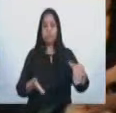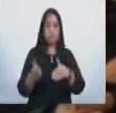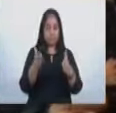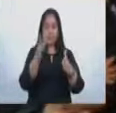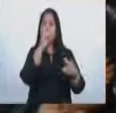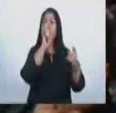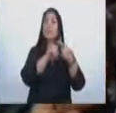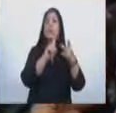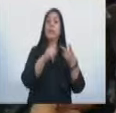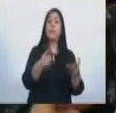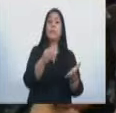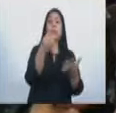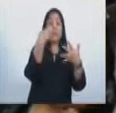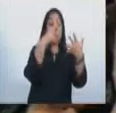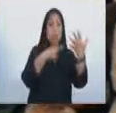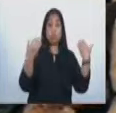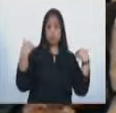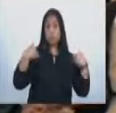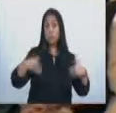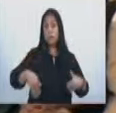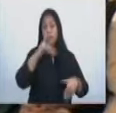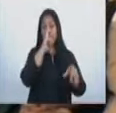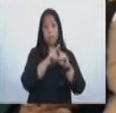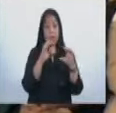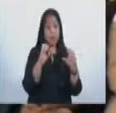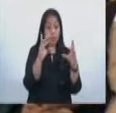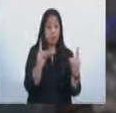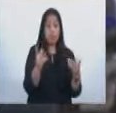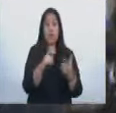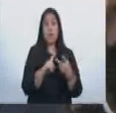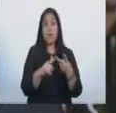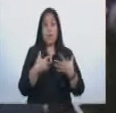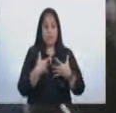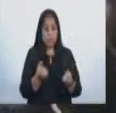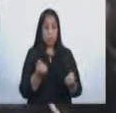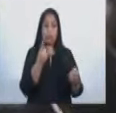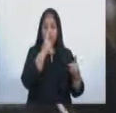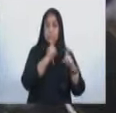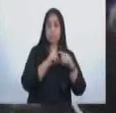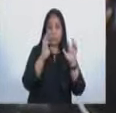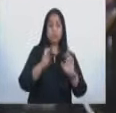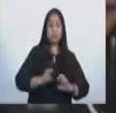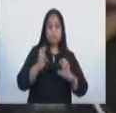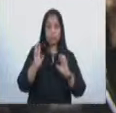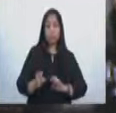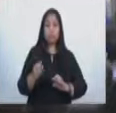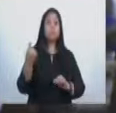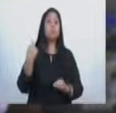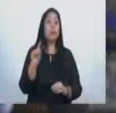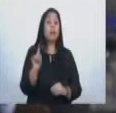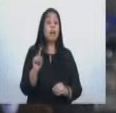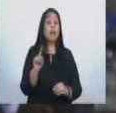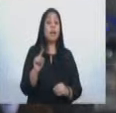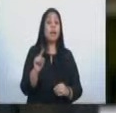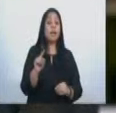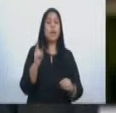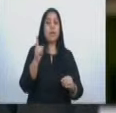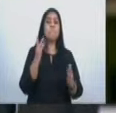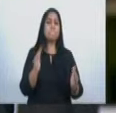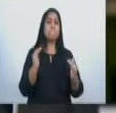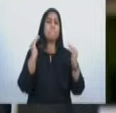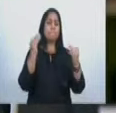inversión en el capital humano en la en la en la educación y en la salud de las personas para que más